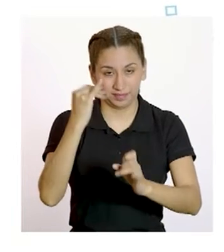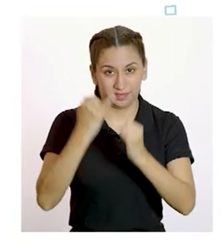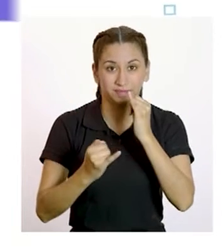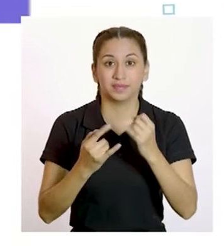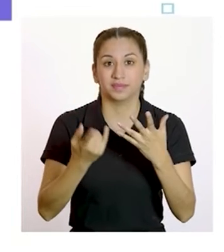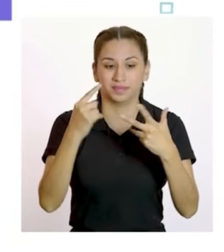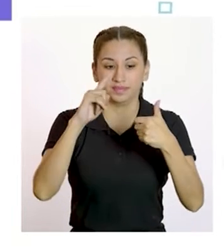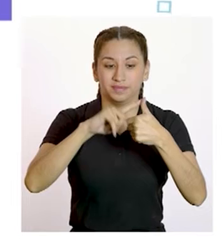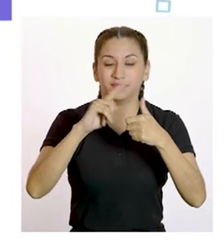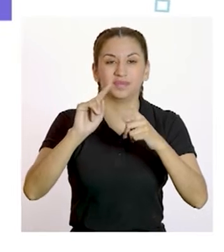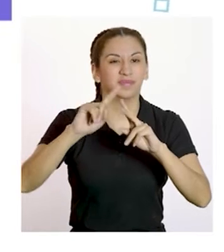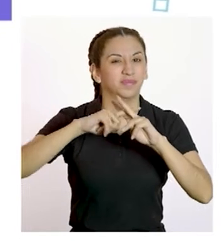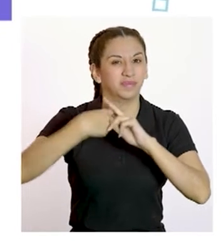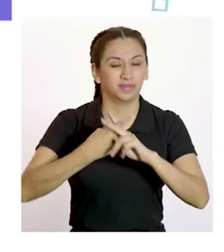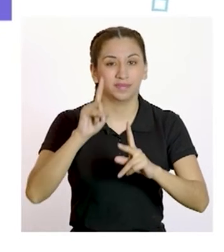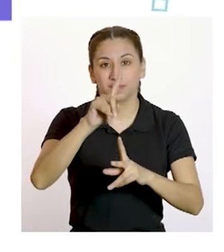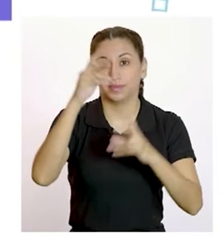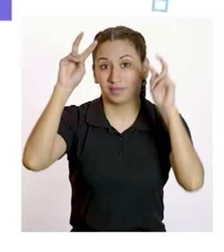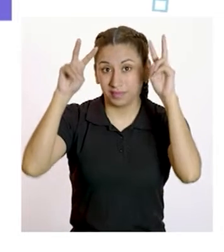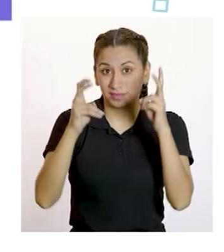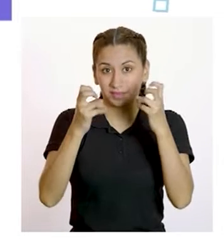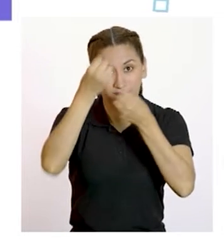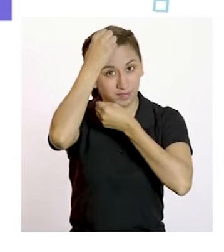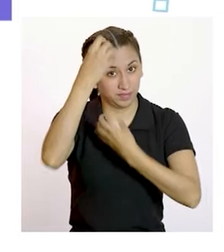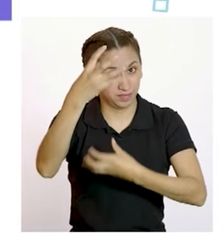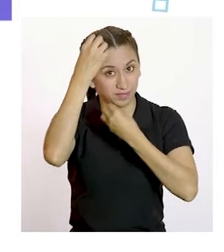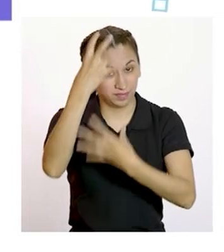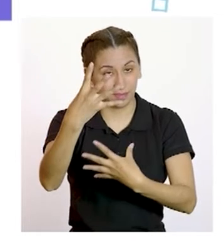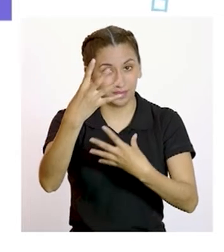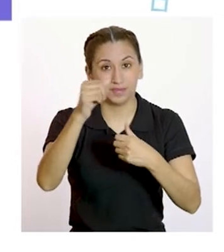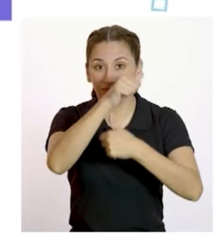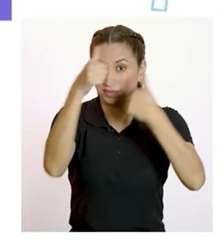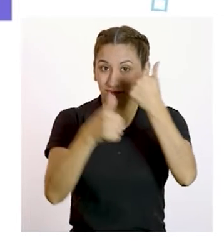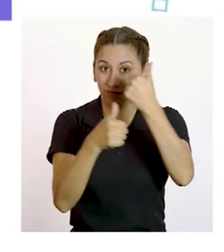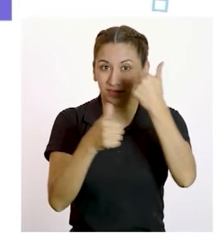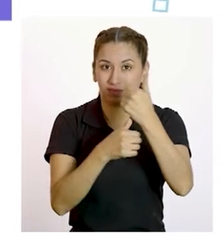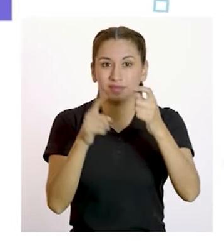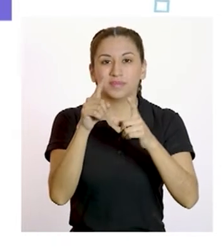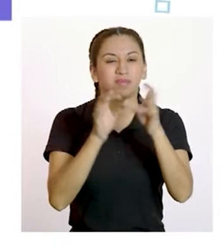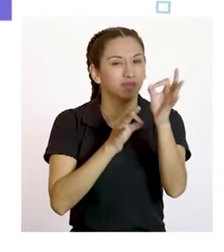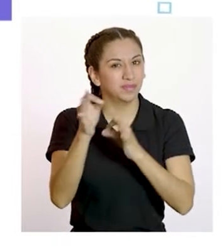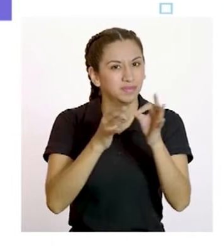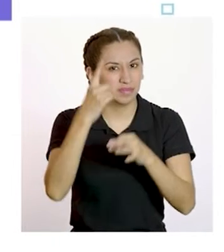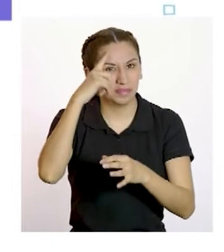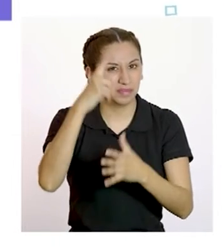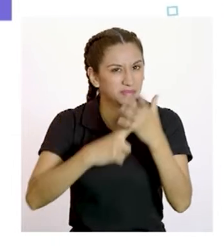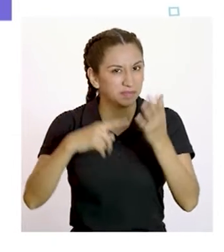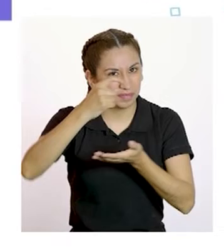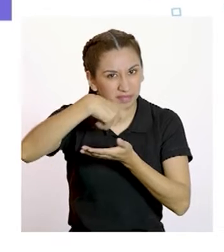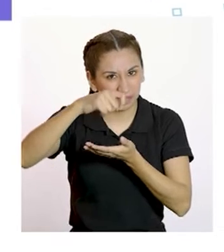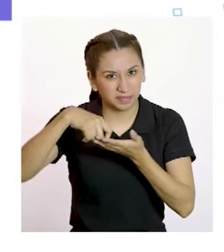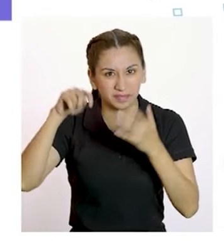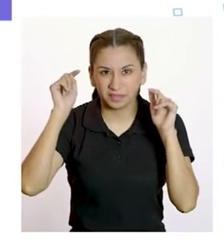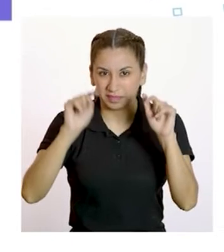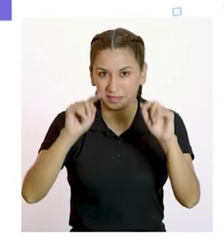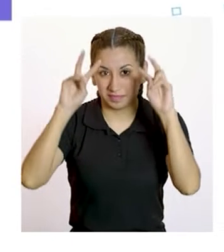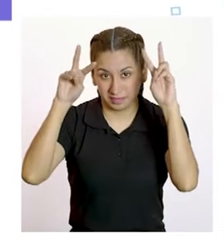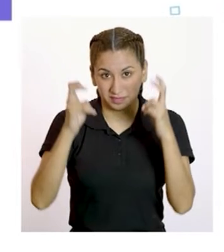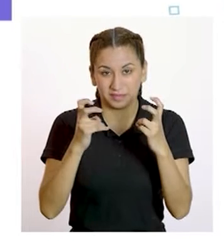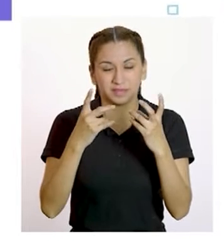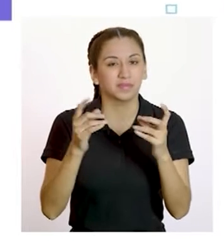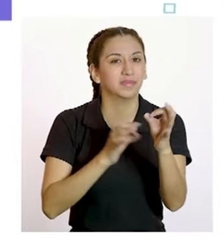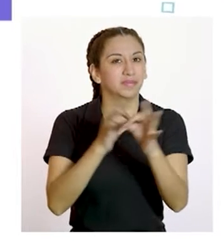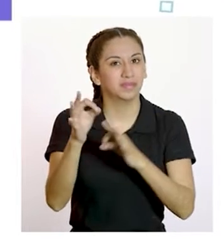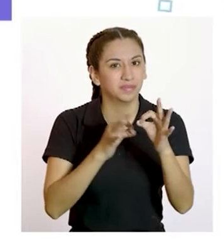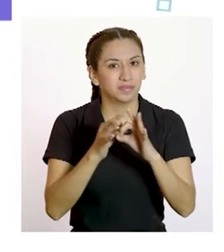se incluye el título, algunos datos informativos y se explica para qué se escribe el texto. Es decir,